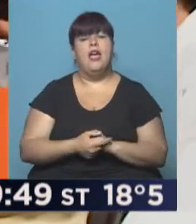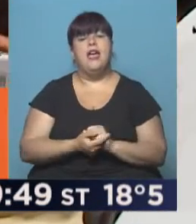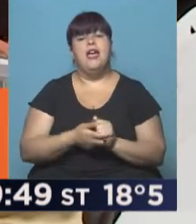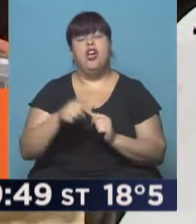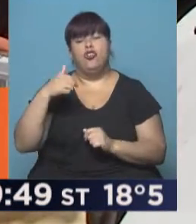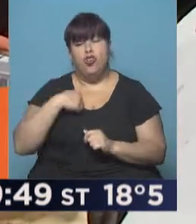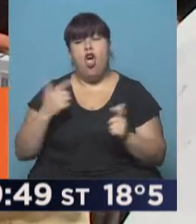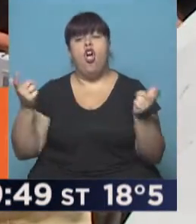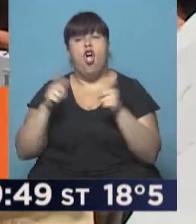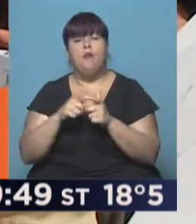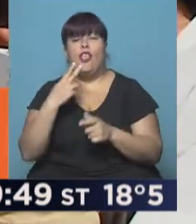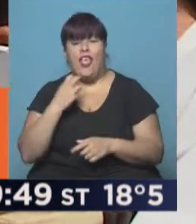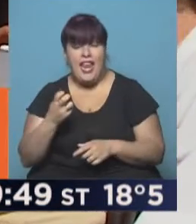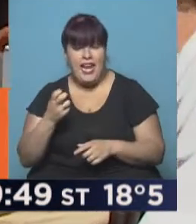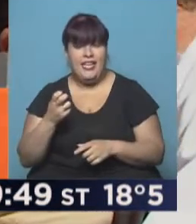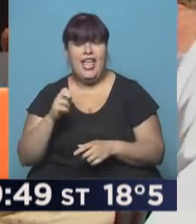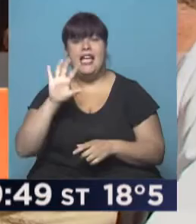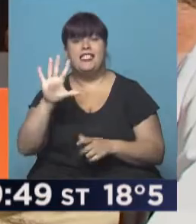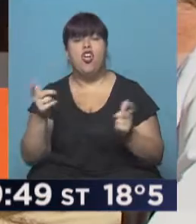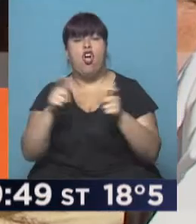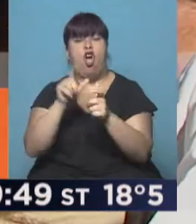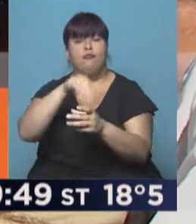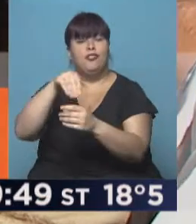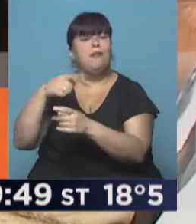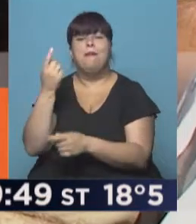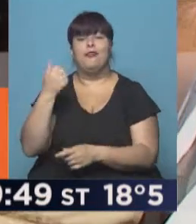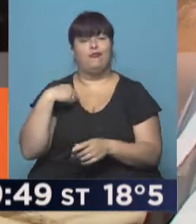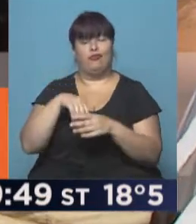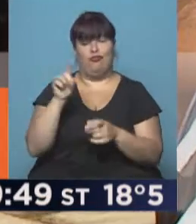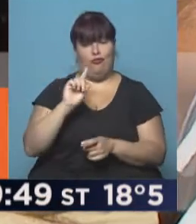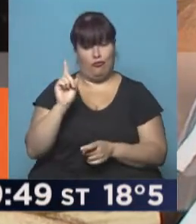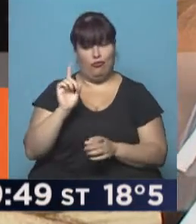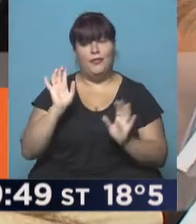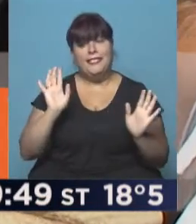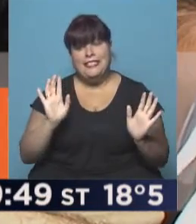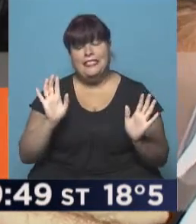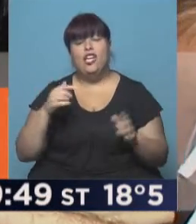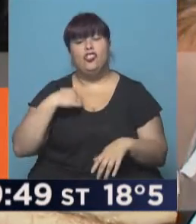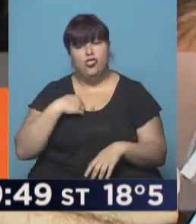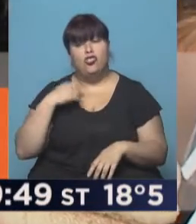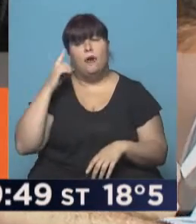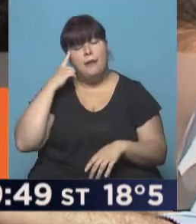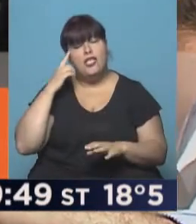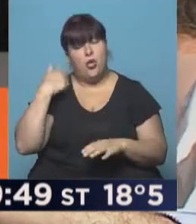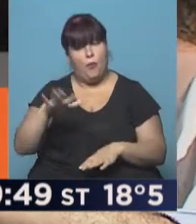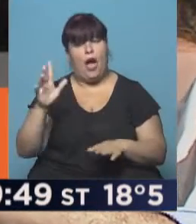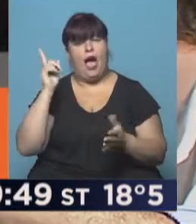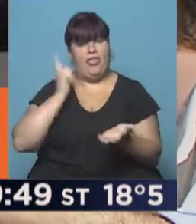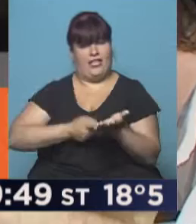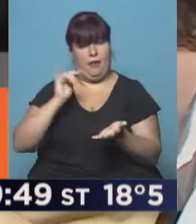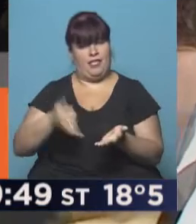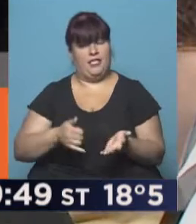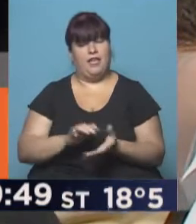Como yo estoy en la comisión de energía y 5 comisiones más, pero no la de presupuesto. Así que yo entiendo que va a salir el dictamen,